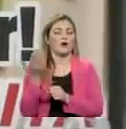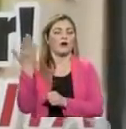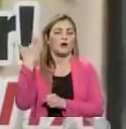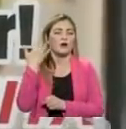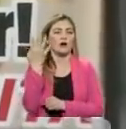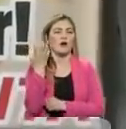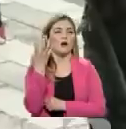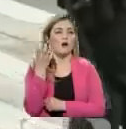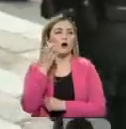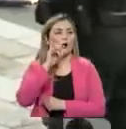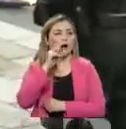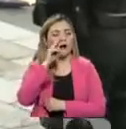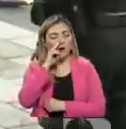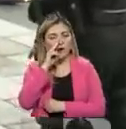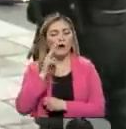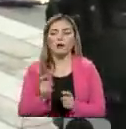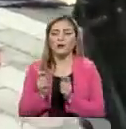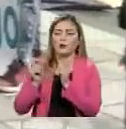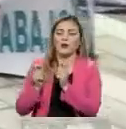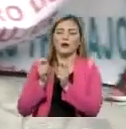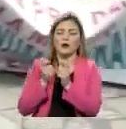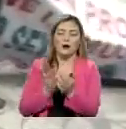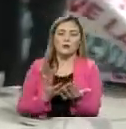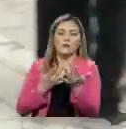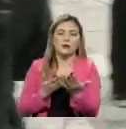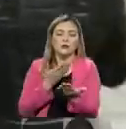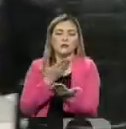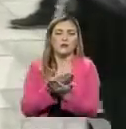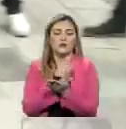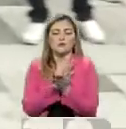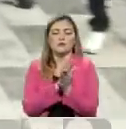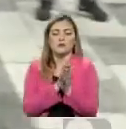pasado 14 de junio, pero que hasta la fecha no han recibido una propuesta,